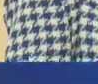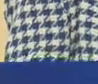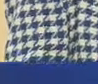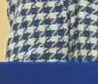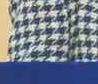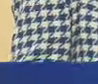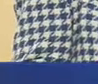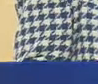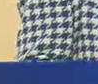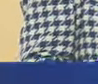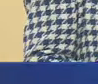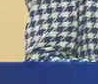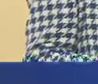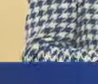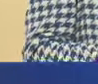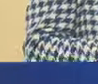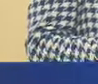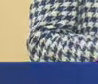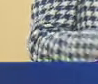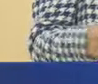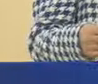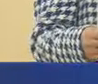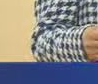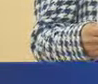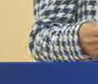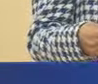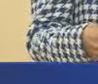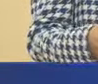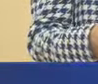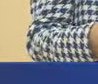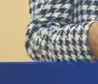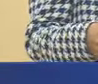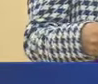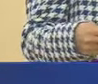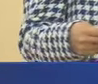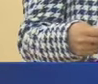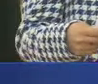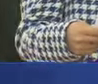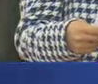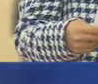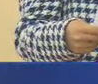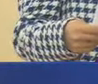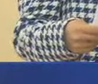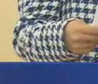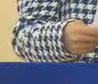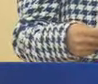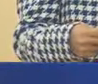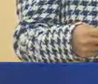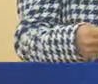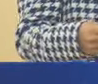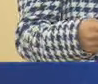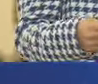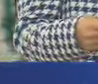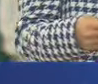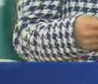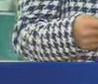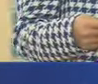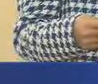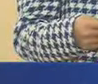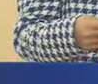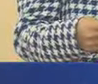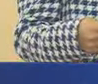del proceso, ¿cuántas actas ya se han escrutado, en qué porcentajes? Tenemos ya del universo de 98.602 actas, tenemos